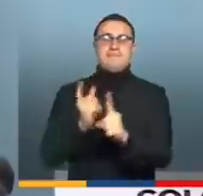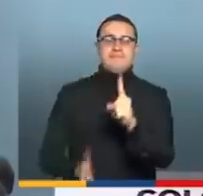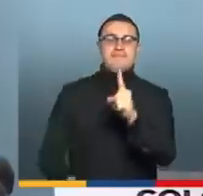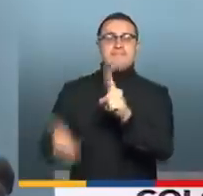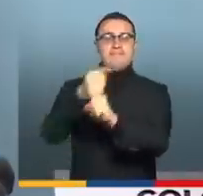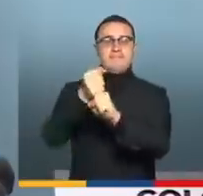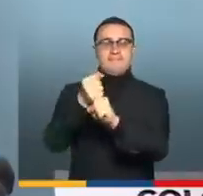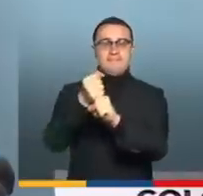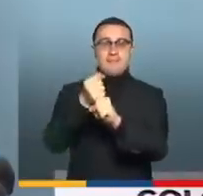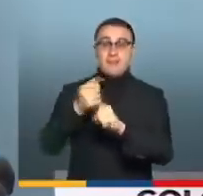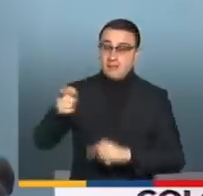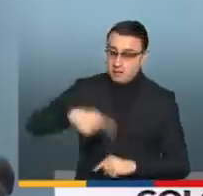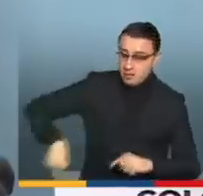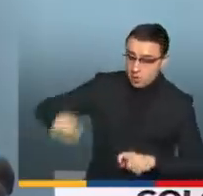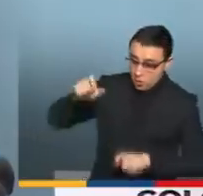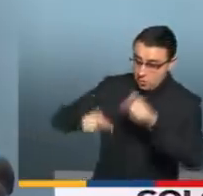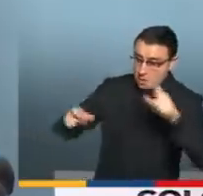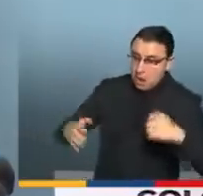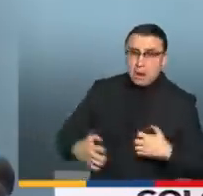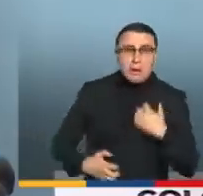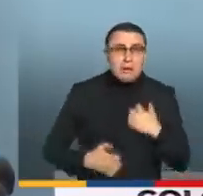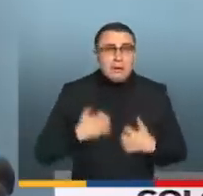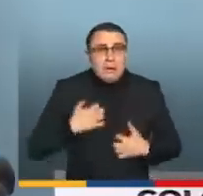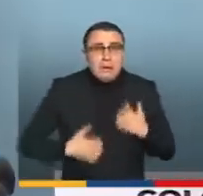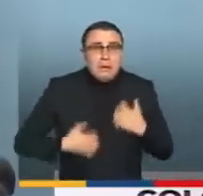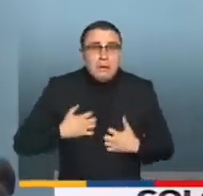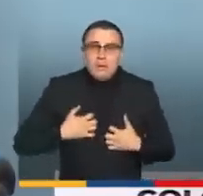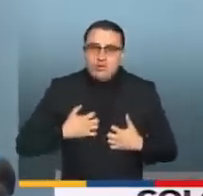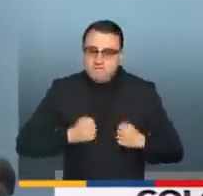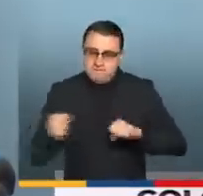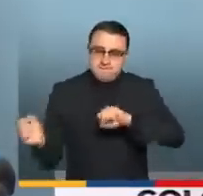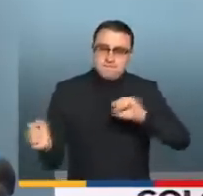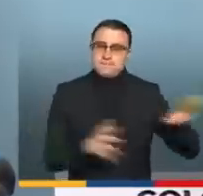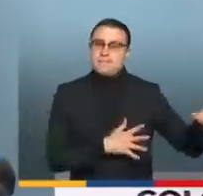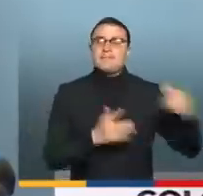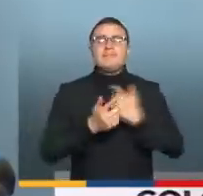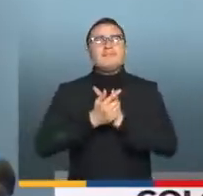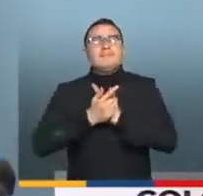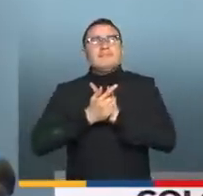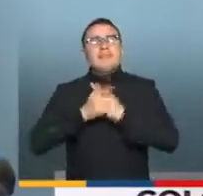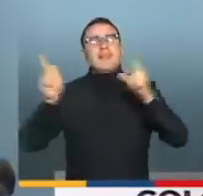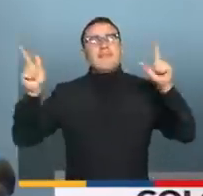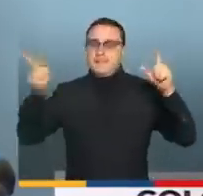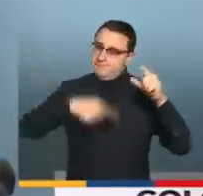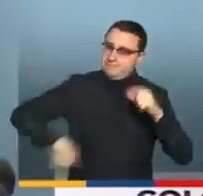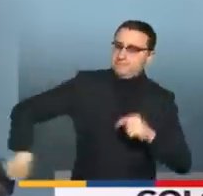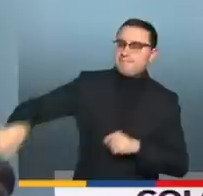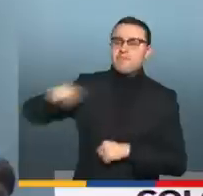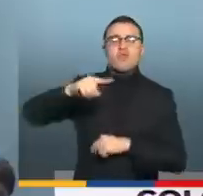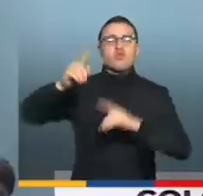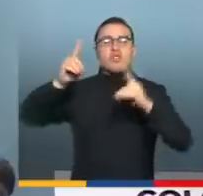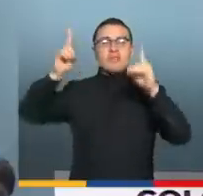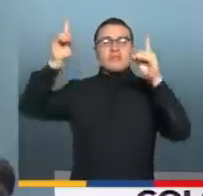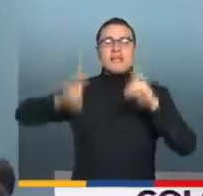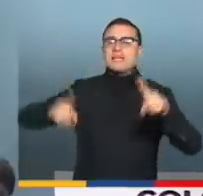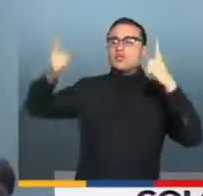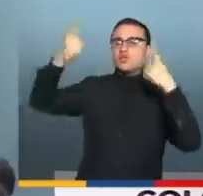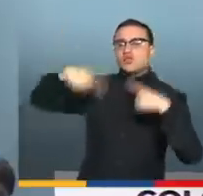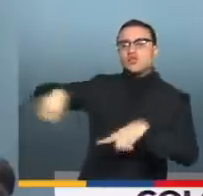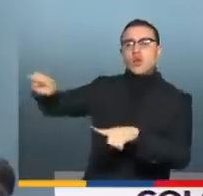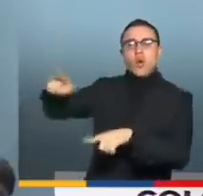Que no sea un pueblo que se asuste por nada, sino que sea libre y pueda tomar sus decisiones